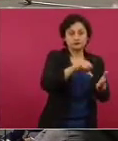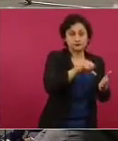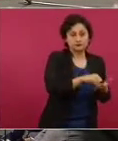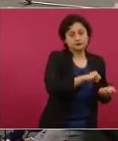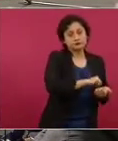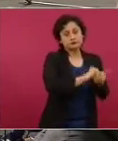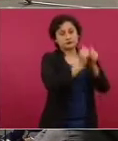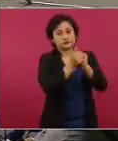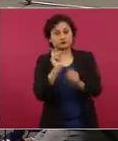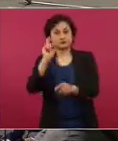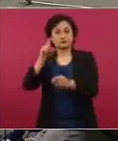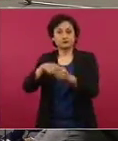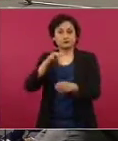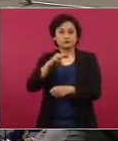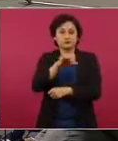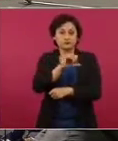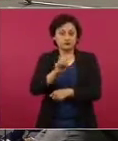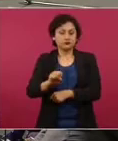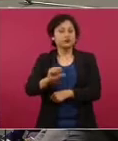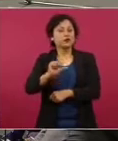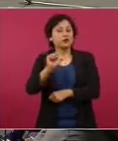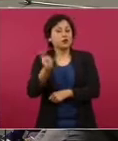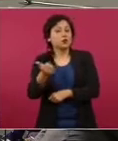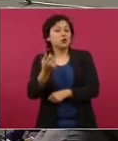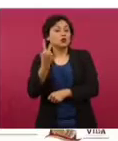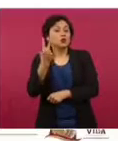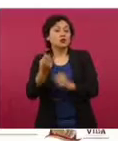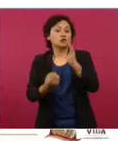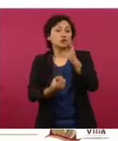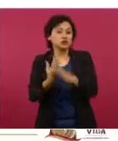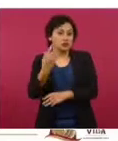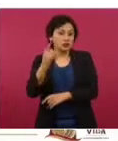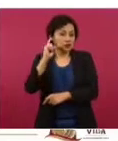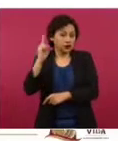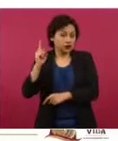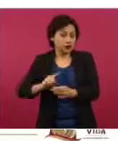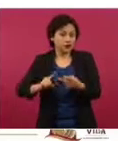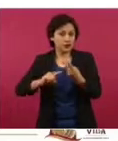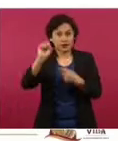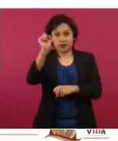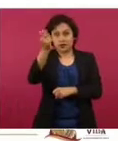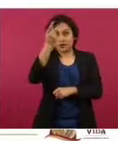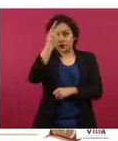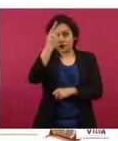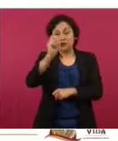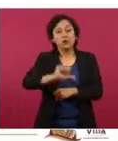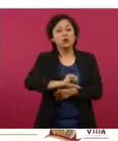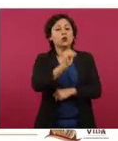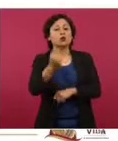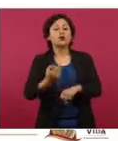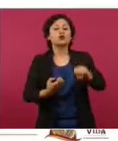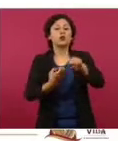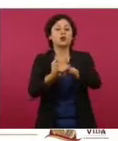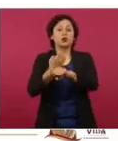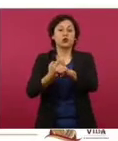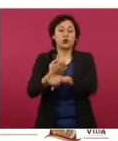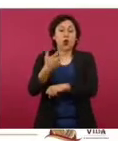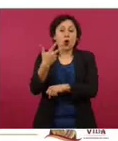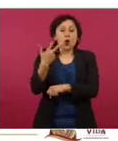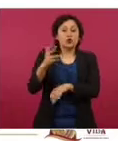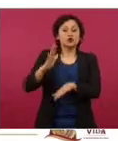más en donde estamos en proceso, Zacatecas y San Luis Potosí, y 8 estados que son nuestro objetivo para el segundo